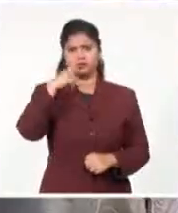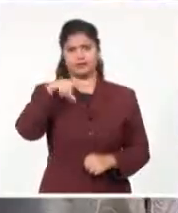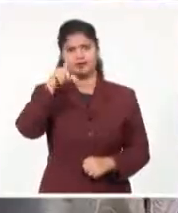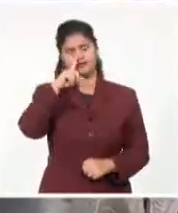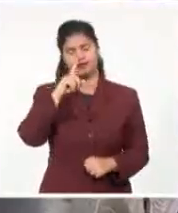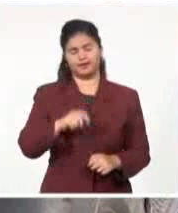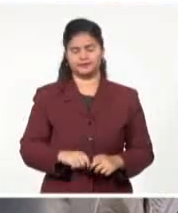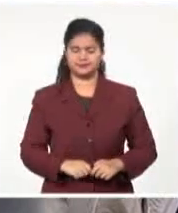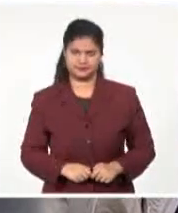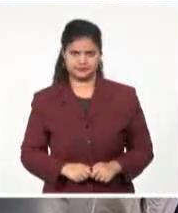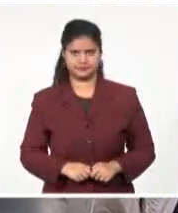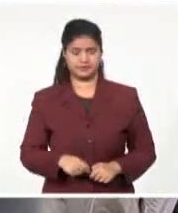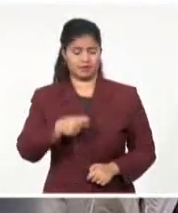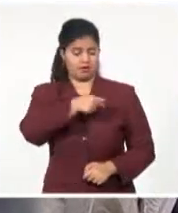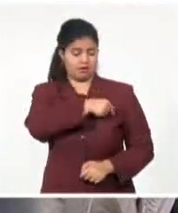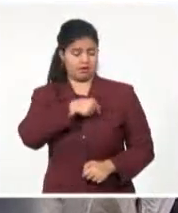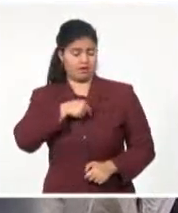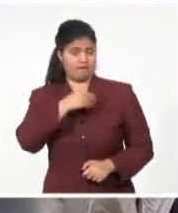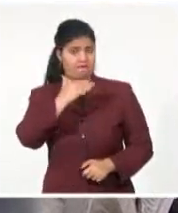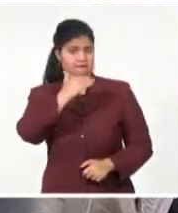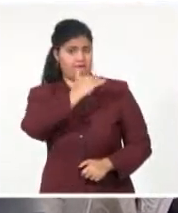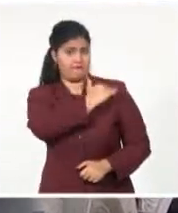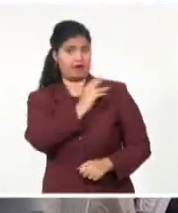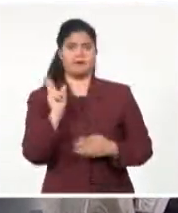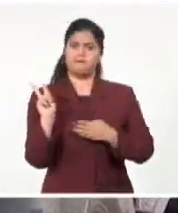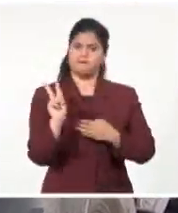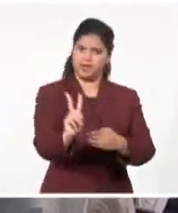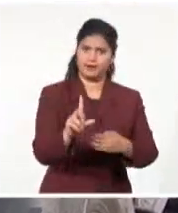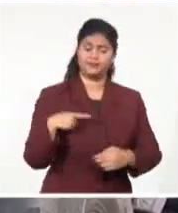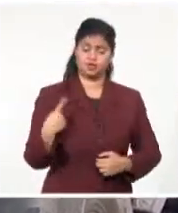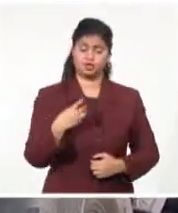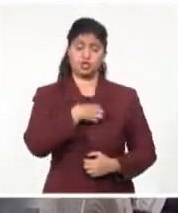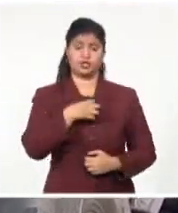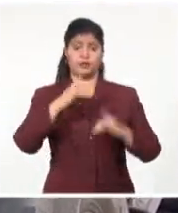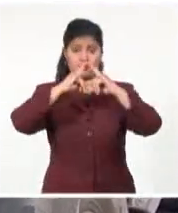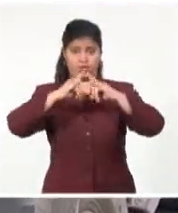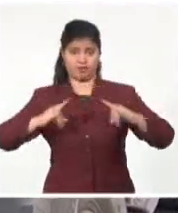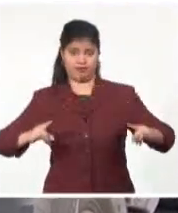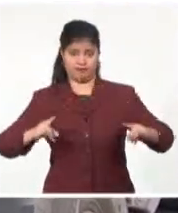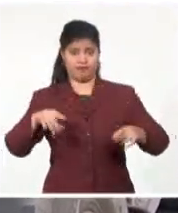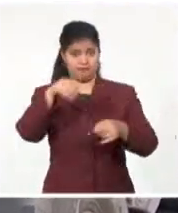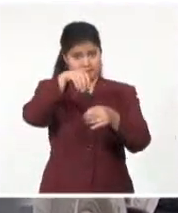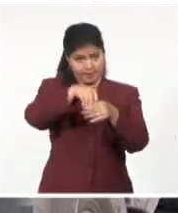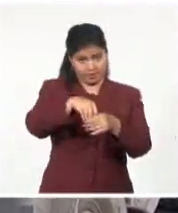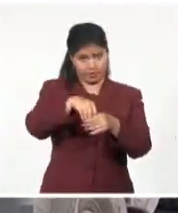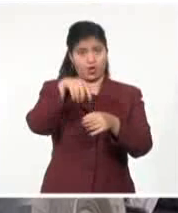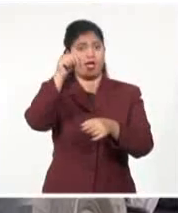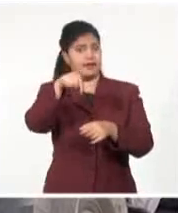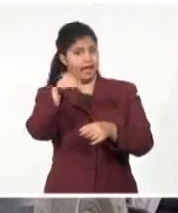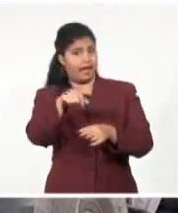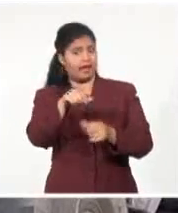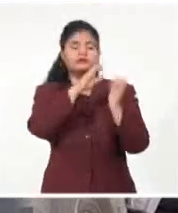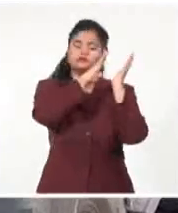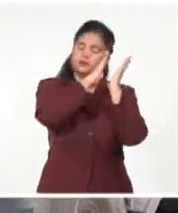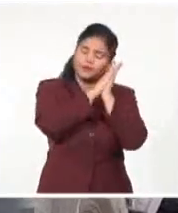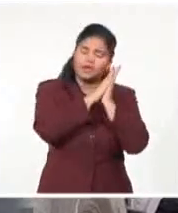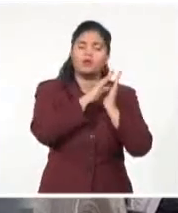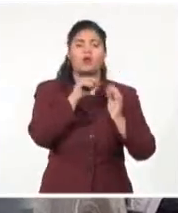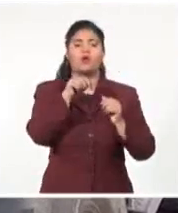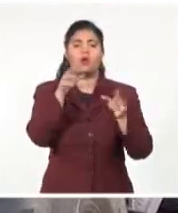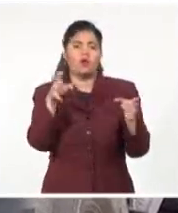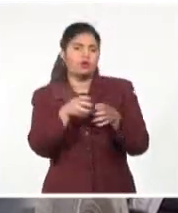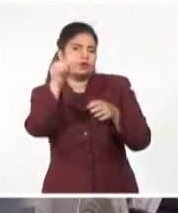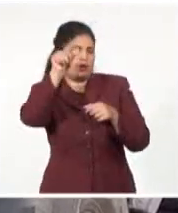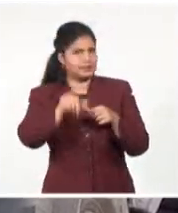Las Fuerzas Armadas han traído grupos de electrógeno. Nosotros tenemos un campamento donde estamos haciendo la biunidad, por decirlo. Tenemos oficiales,